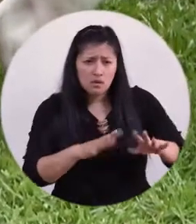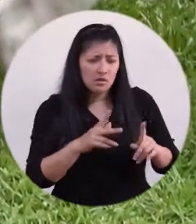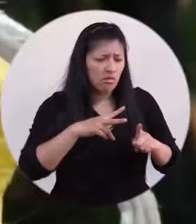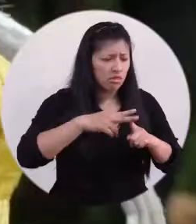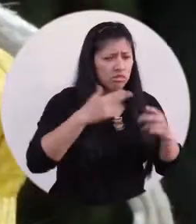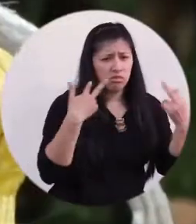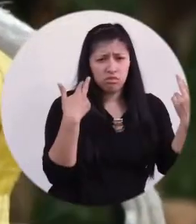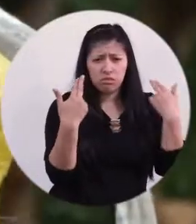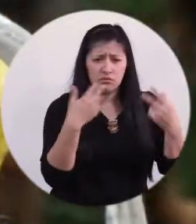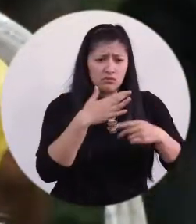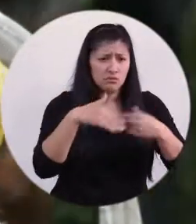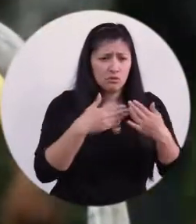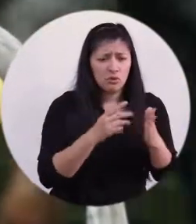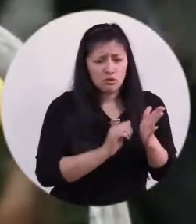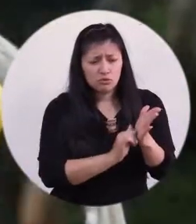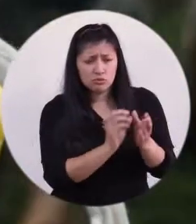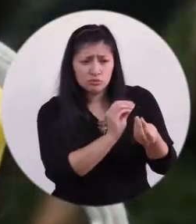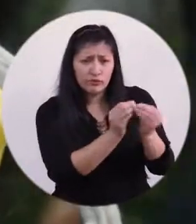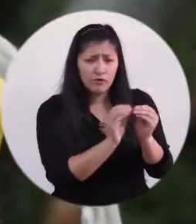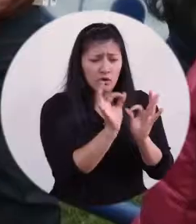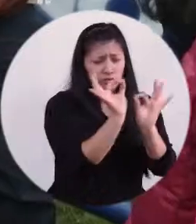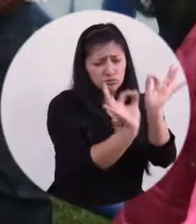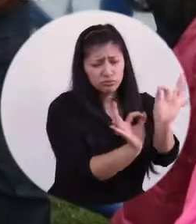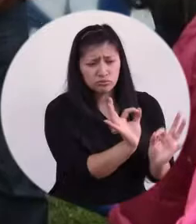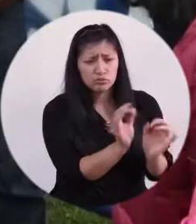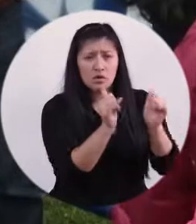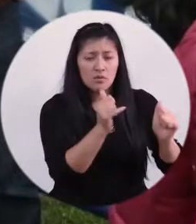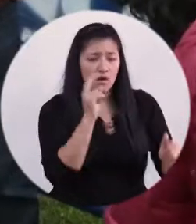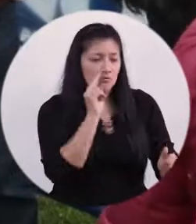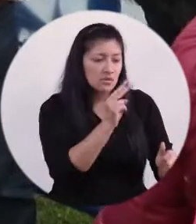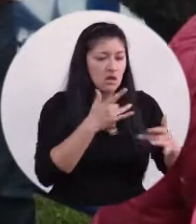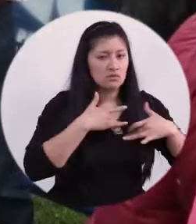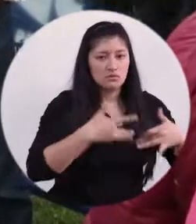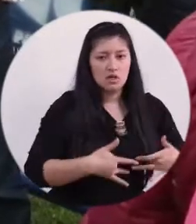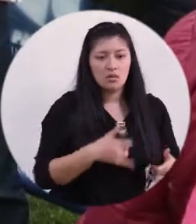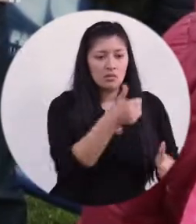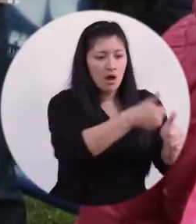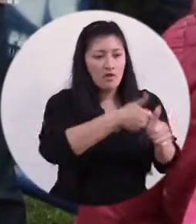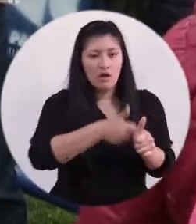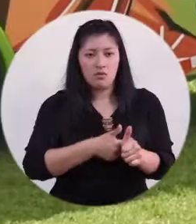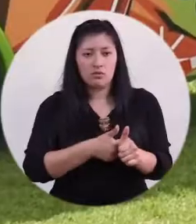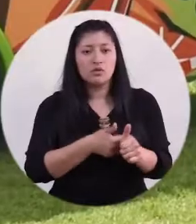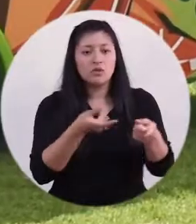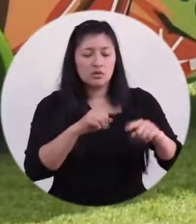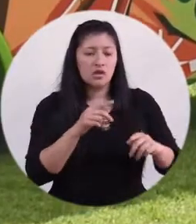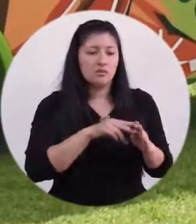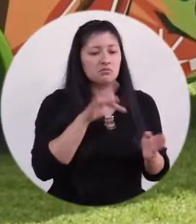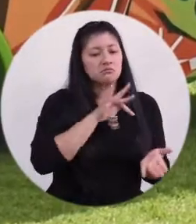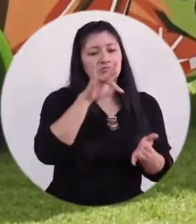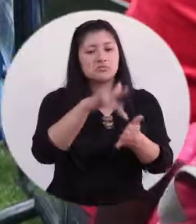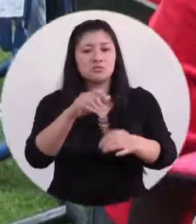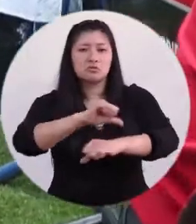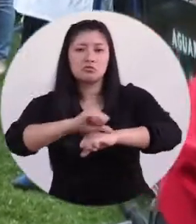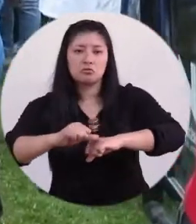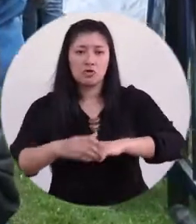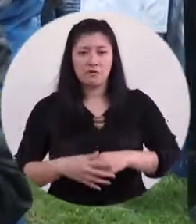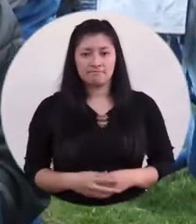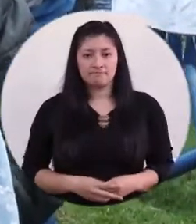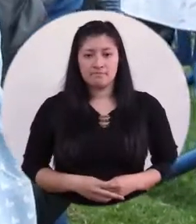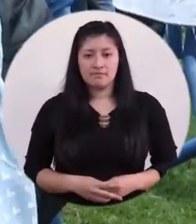intervenidos en las cirugías esto nos da una certeza real de que estos animales están bien de salud para poder ingresar